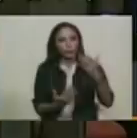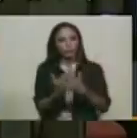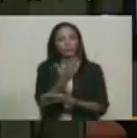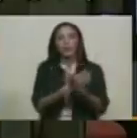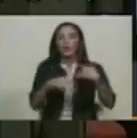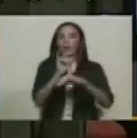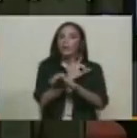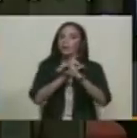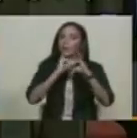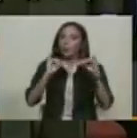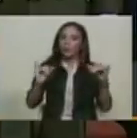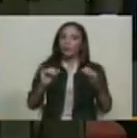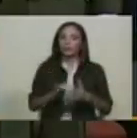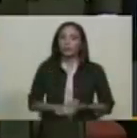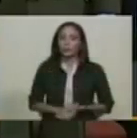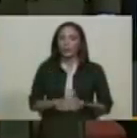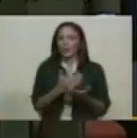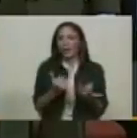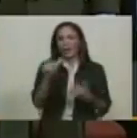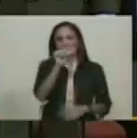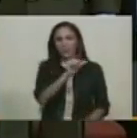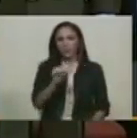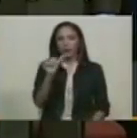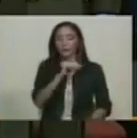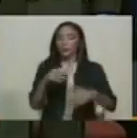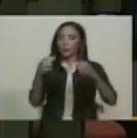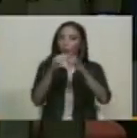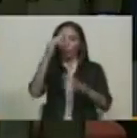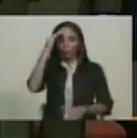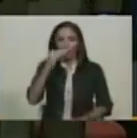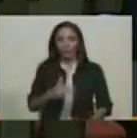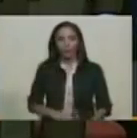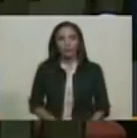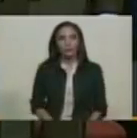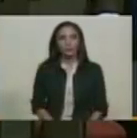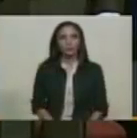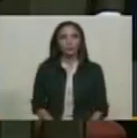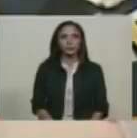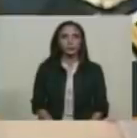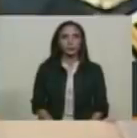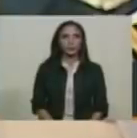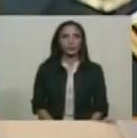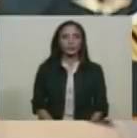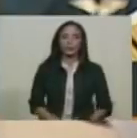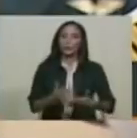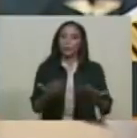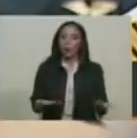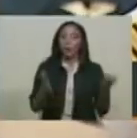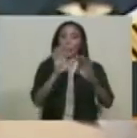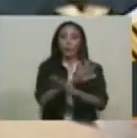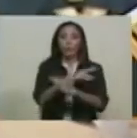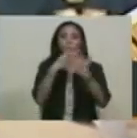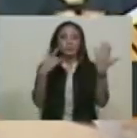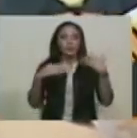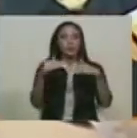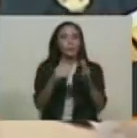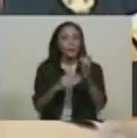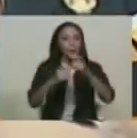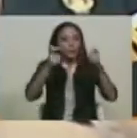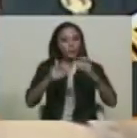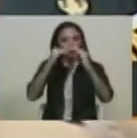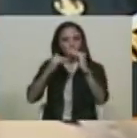independencia, en medio de la Semana de la Fuerza Armada Nacional Bolivariana, más de 17.000 ascensos